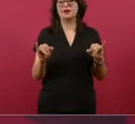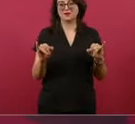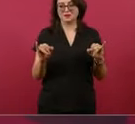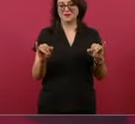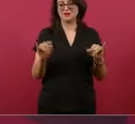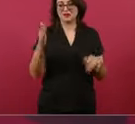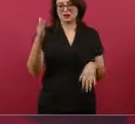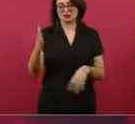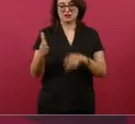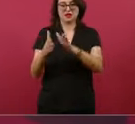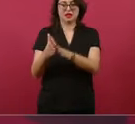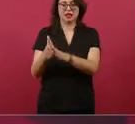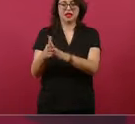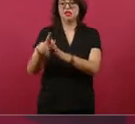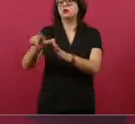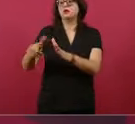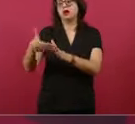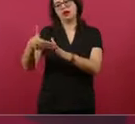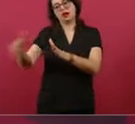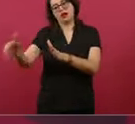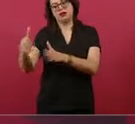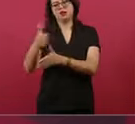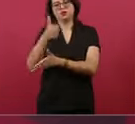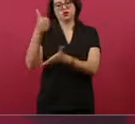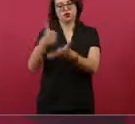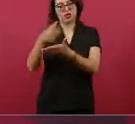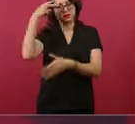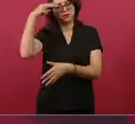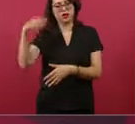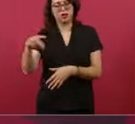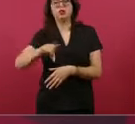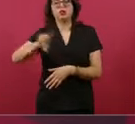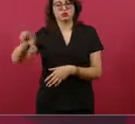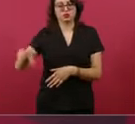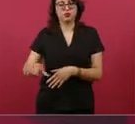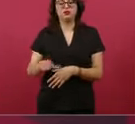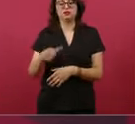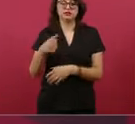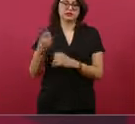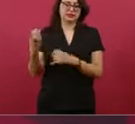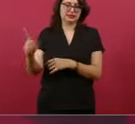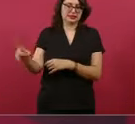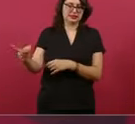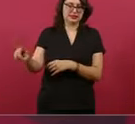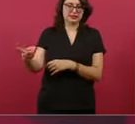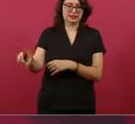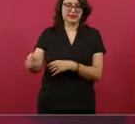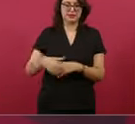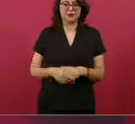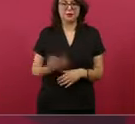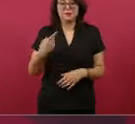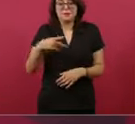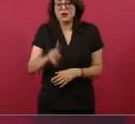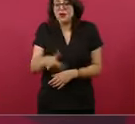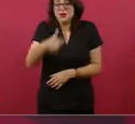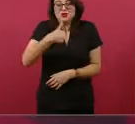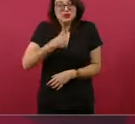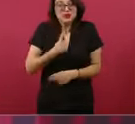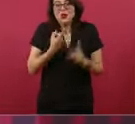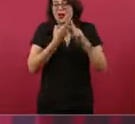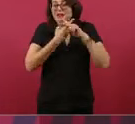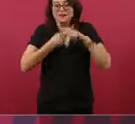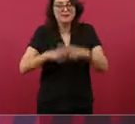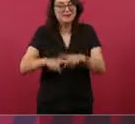lo vamos a inaugurar. Y pues eso se heredó